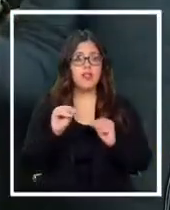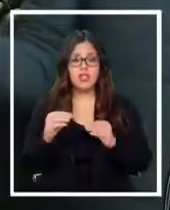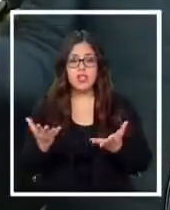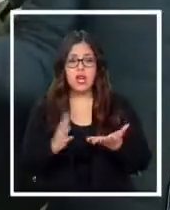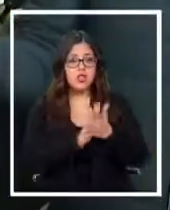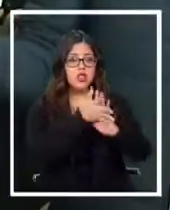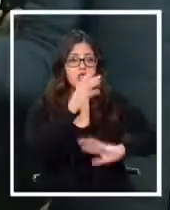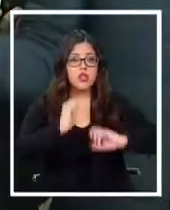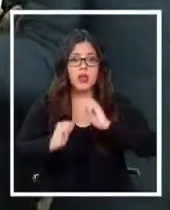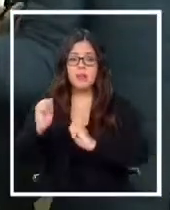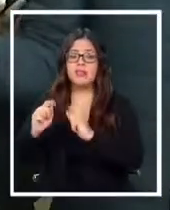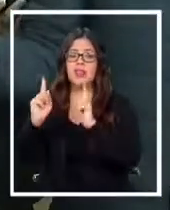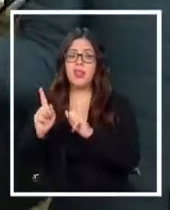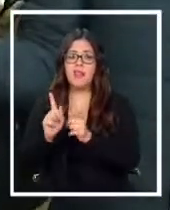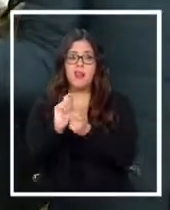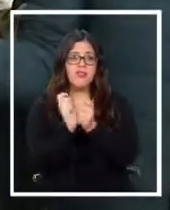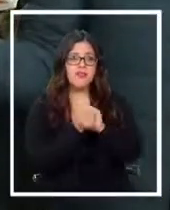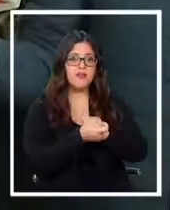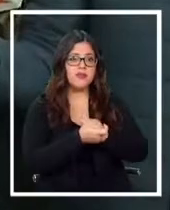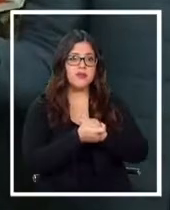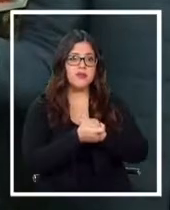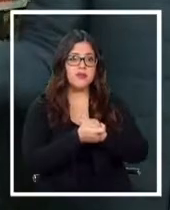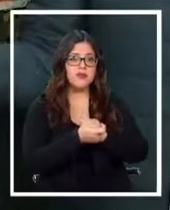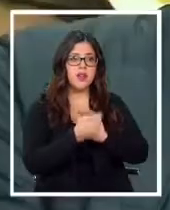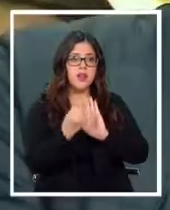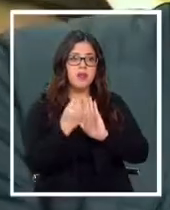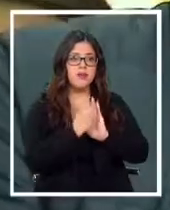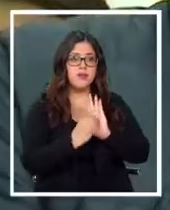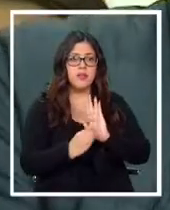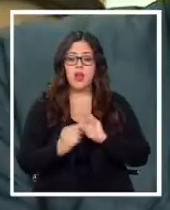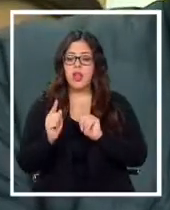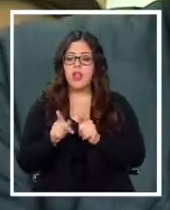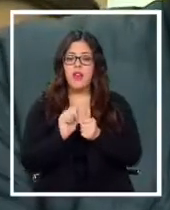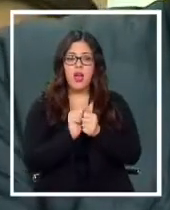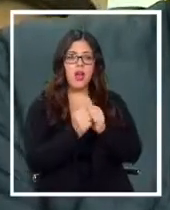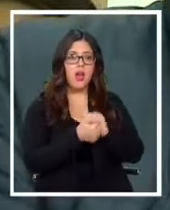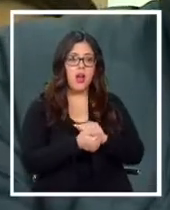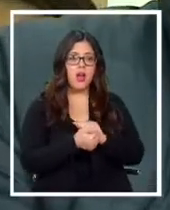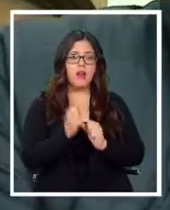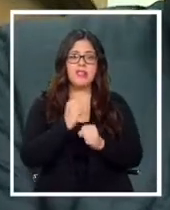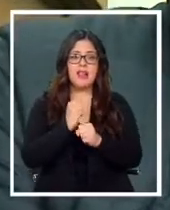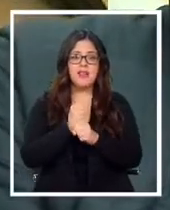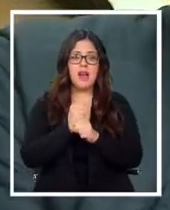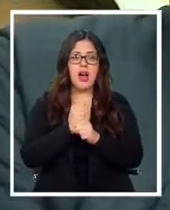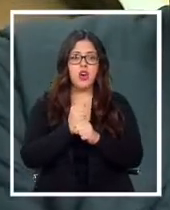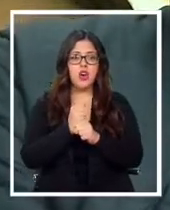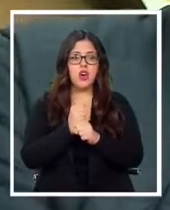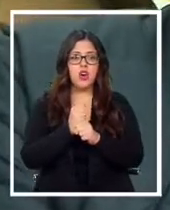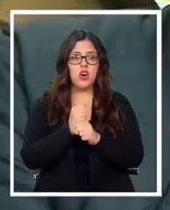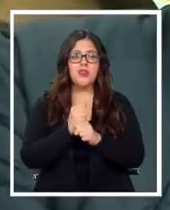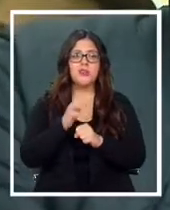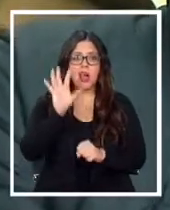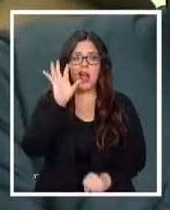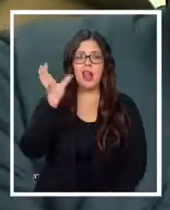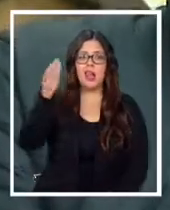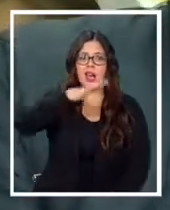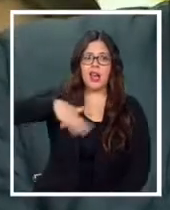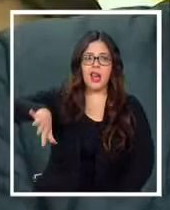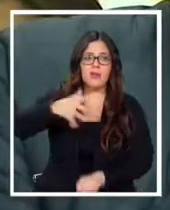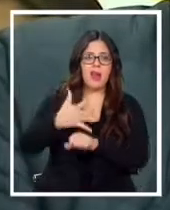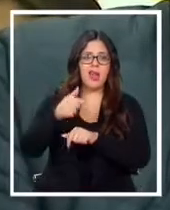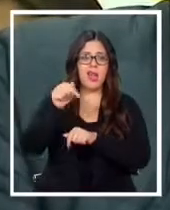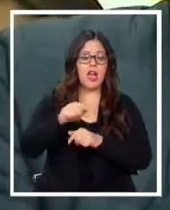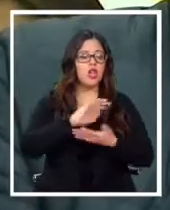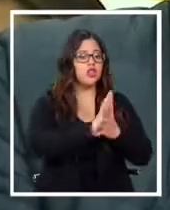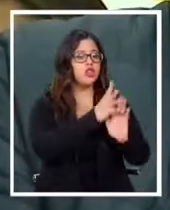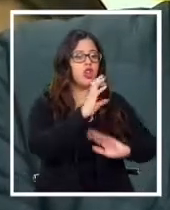las empresas deberán hacer cambios en sus prácticas. Tienen que adecuar sus planes operacionales a las condiciones meteorológicas que ahí prevalezcan. Todas